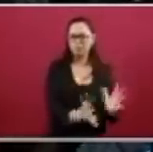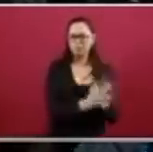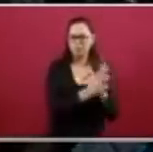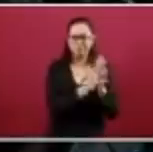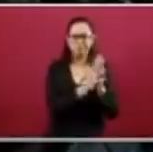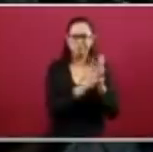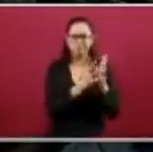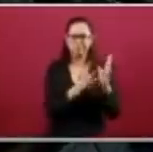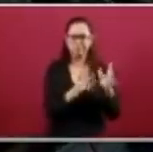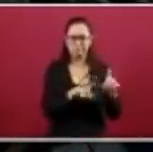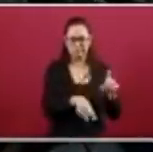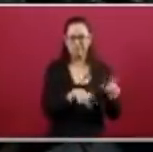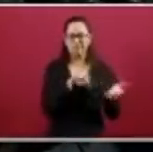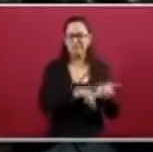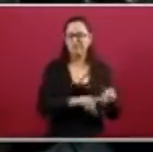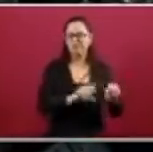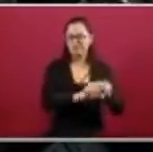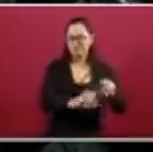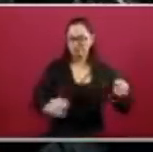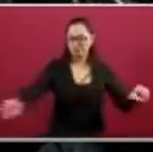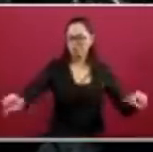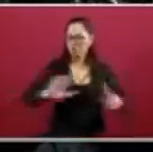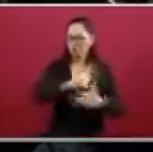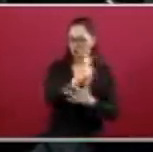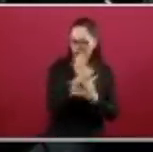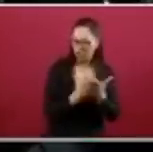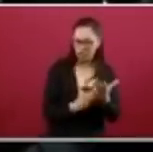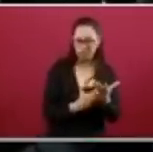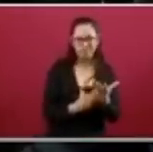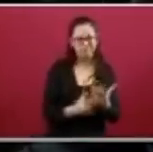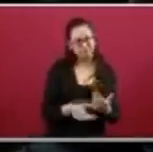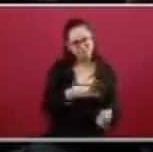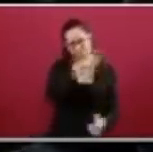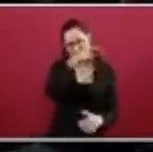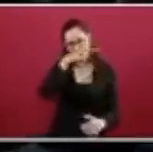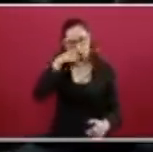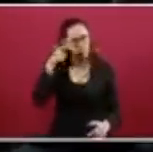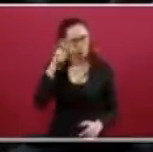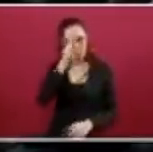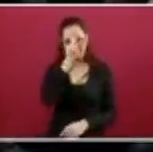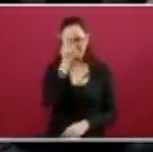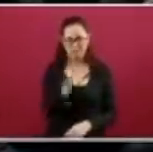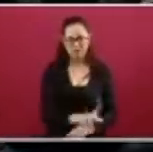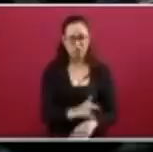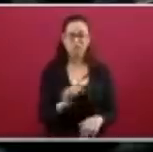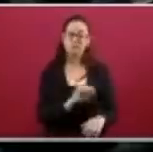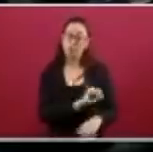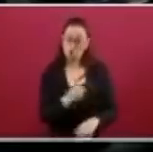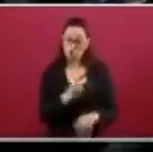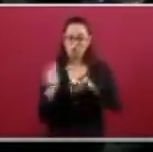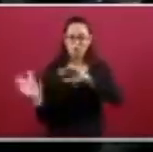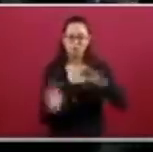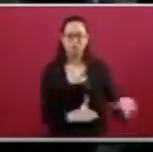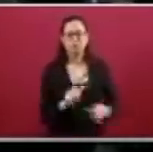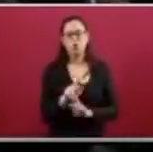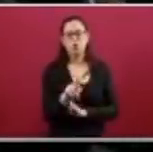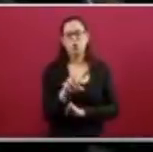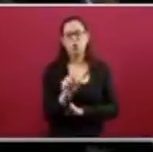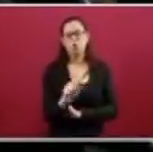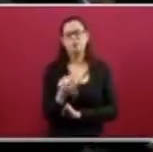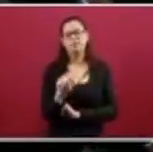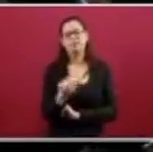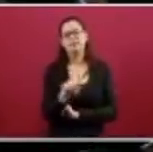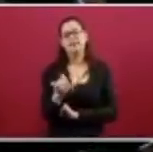problema de estos ductos con contratos sin duda leoninos. Luis Telles, secretario de Energía